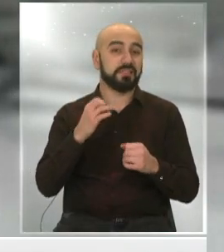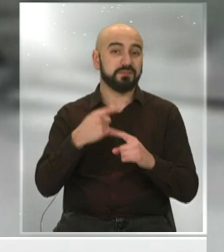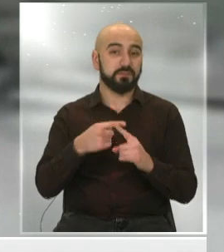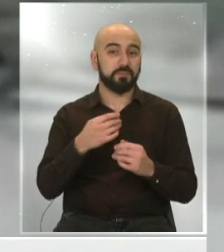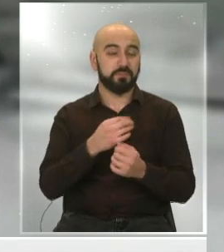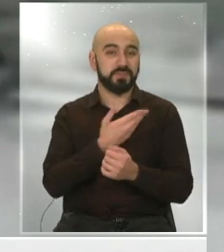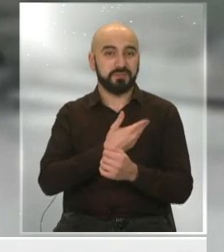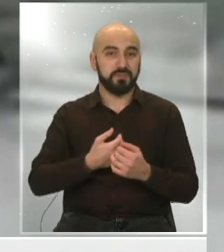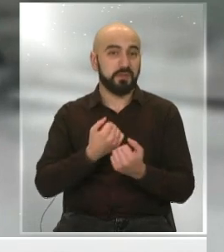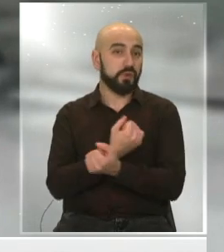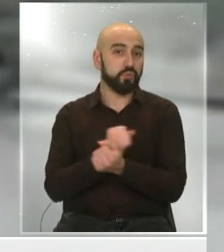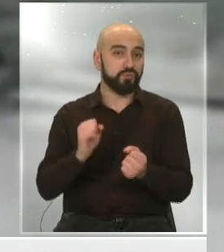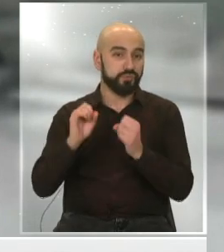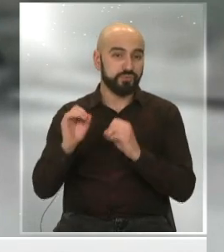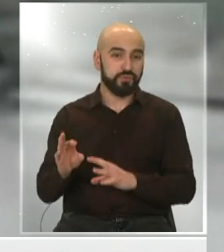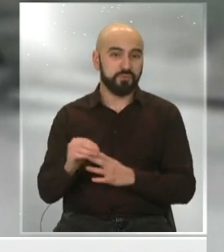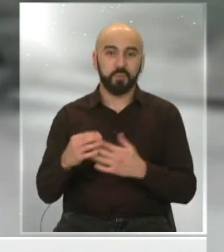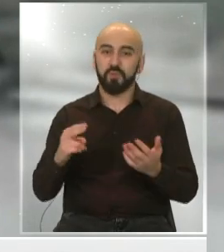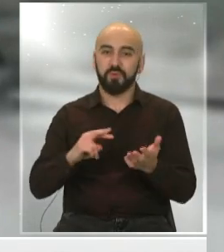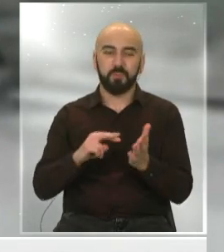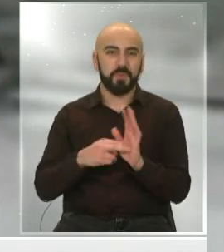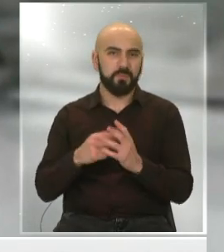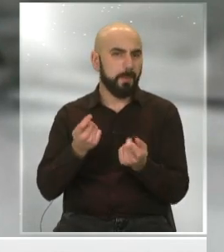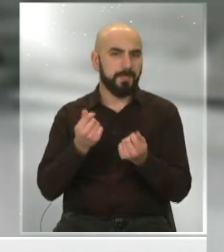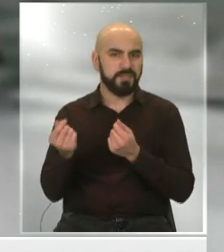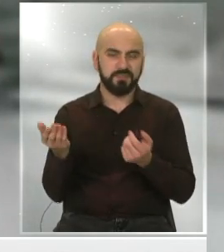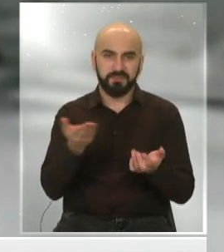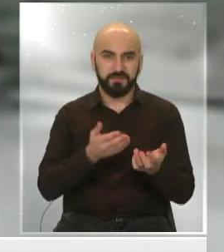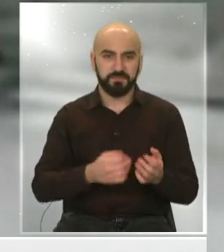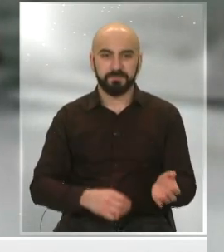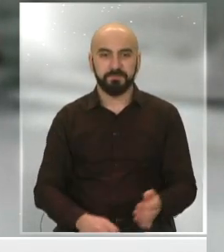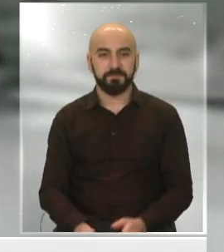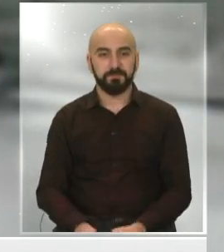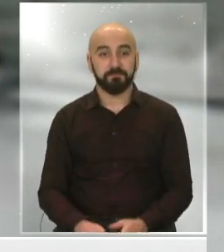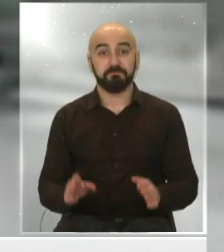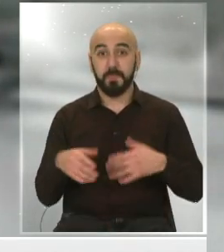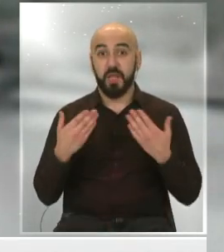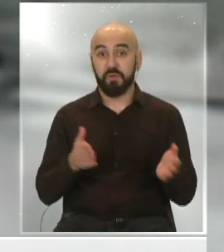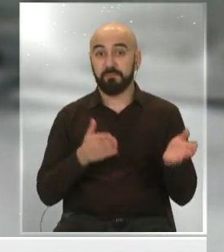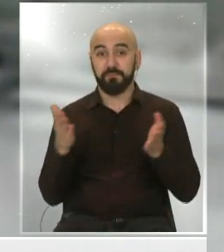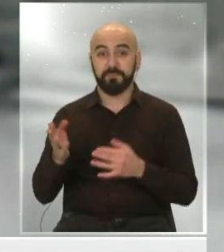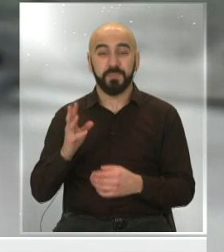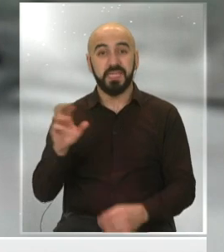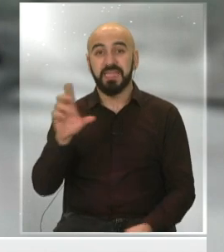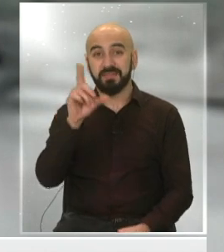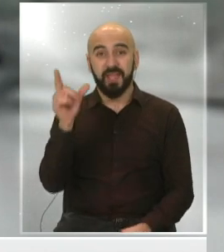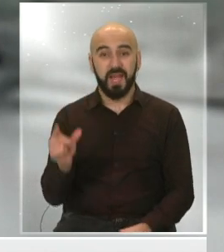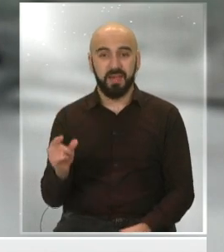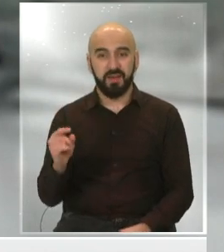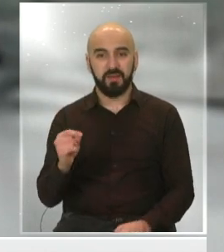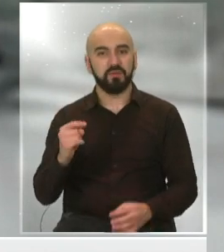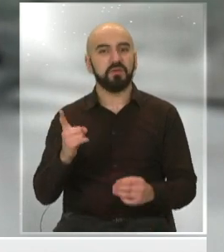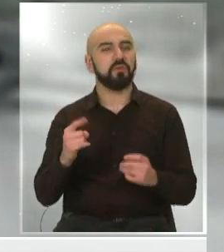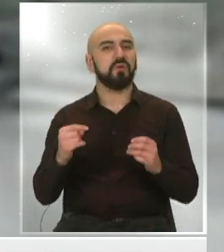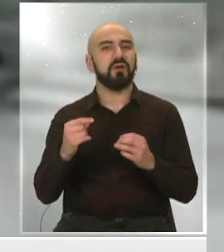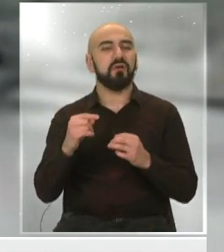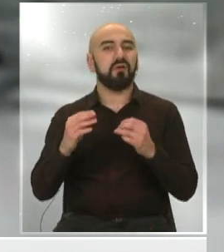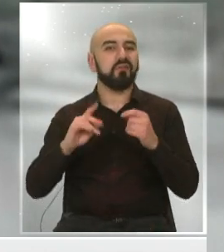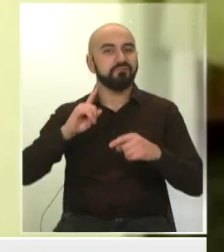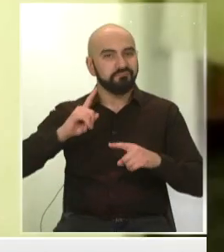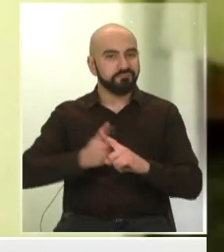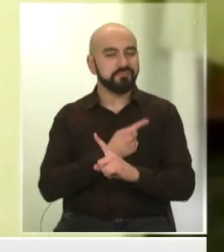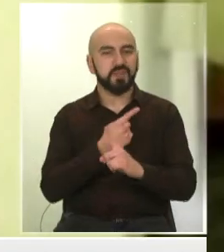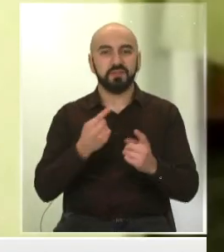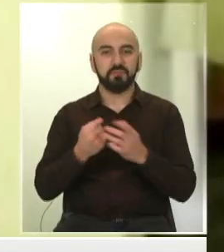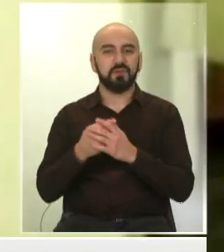por un escándalo que tiene muchas similitudes con lo que conversábamos recién. Pero vamos a Italia con un nuevo caso de violación